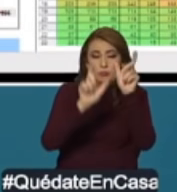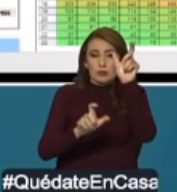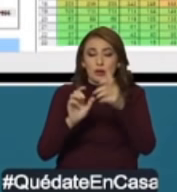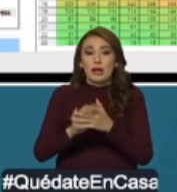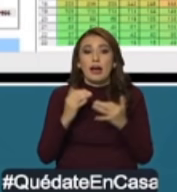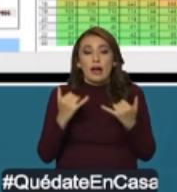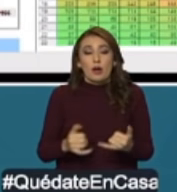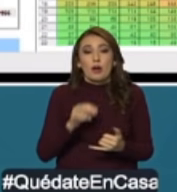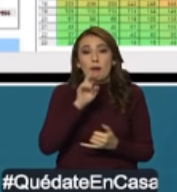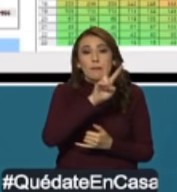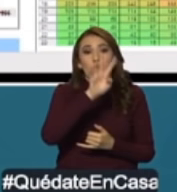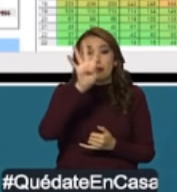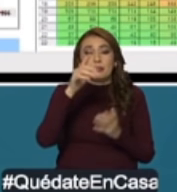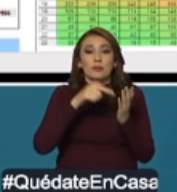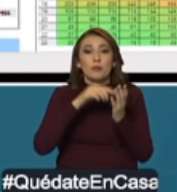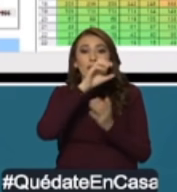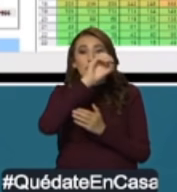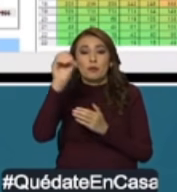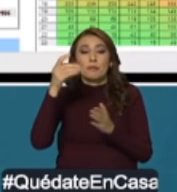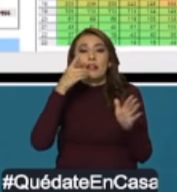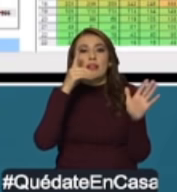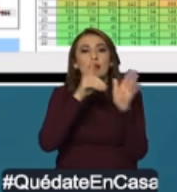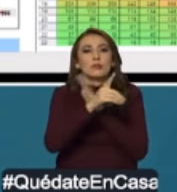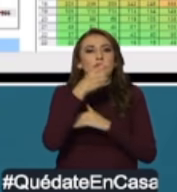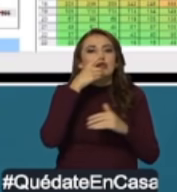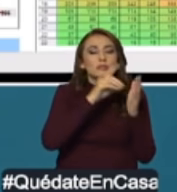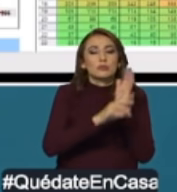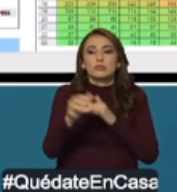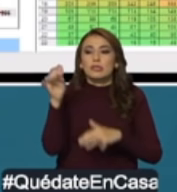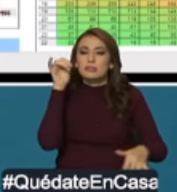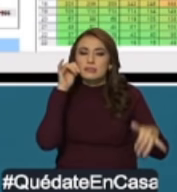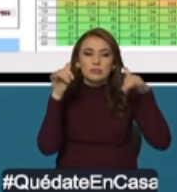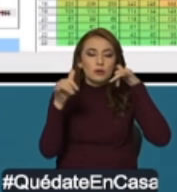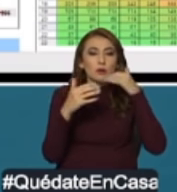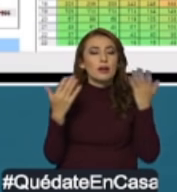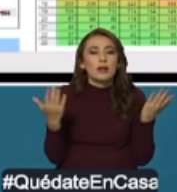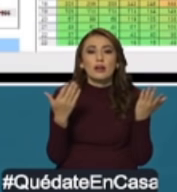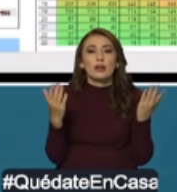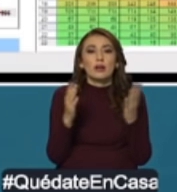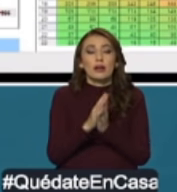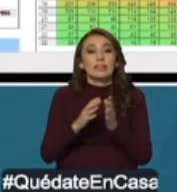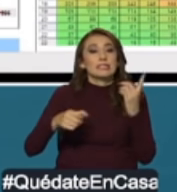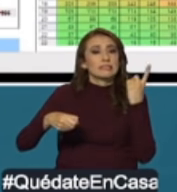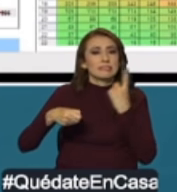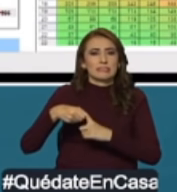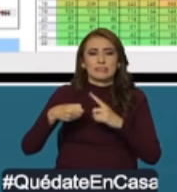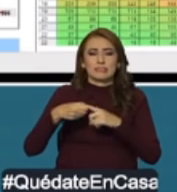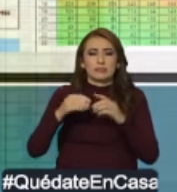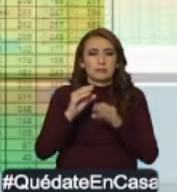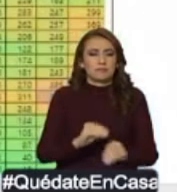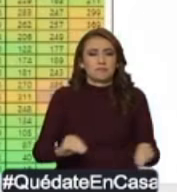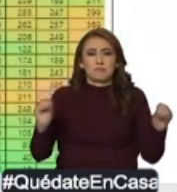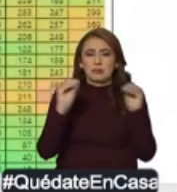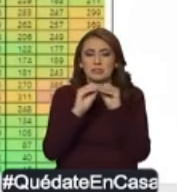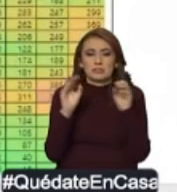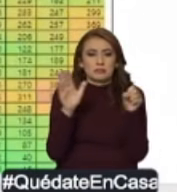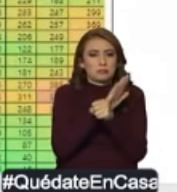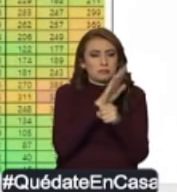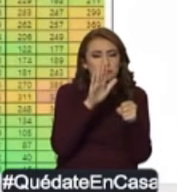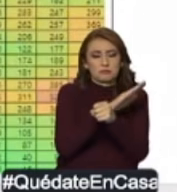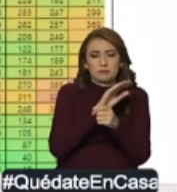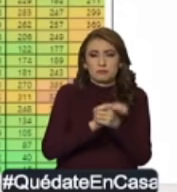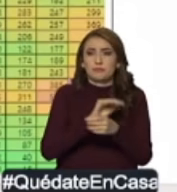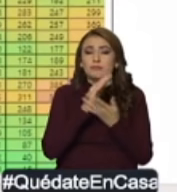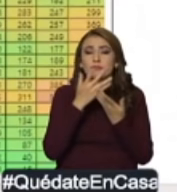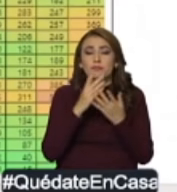24.314 reportes de aglomeraciones. La ciudad que más reportes hemos tenido es Quito con 4.074, le sigue